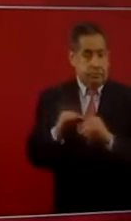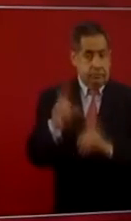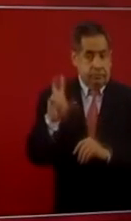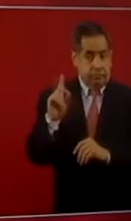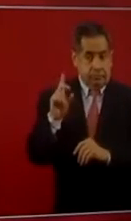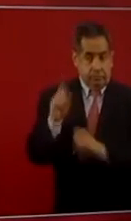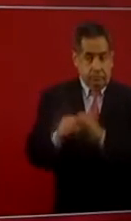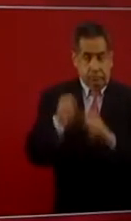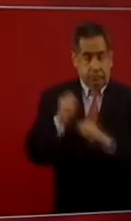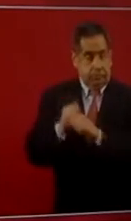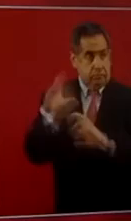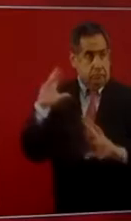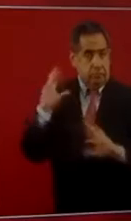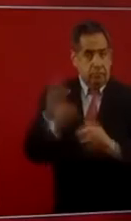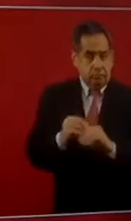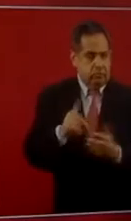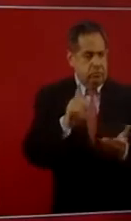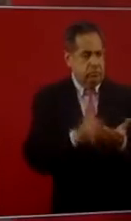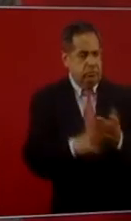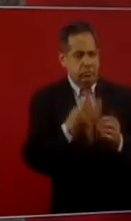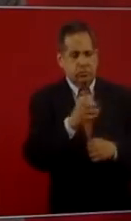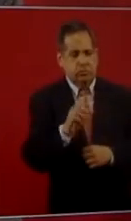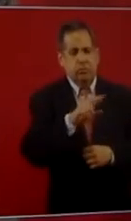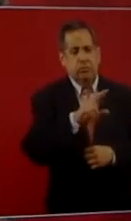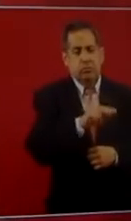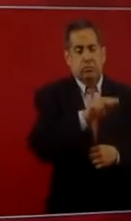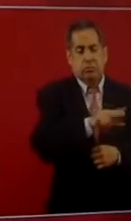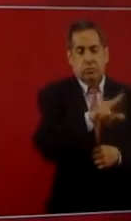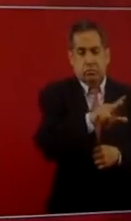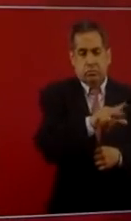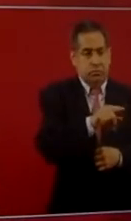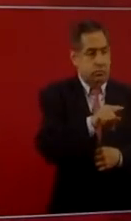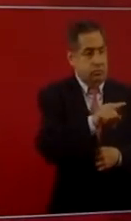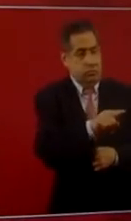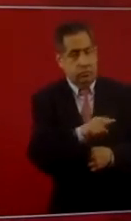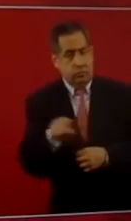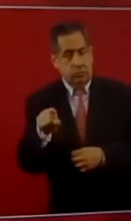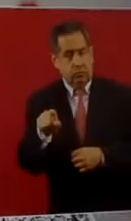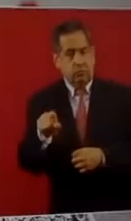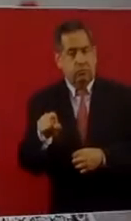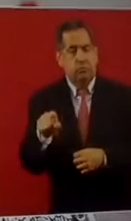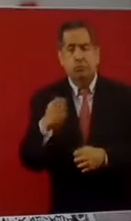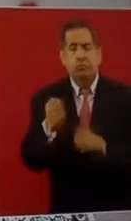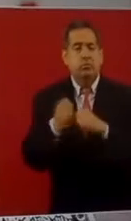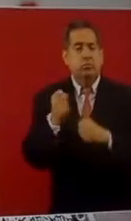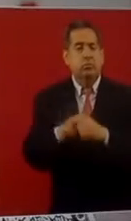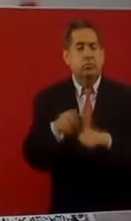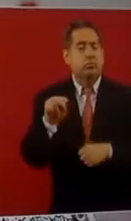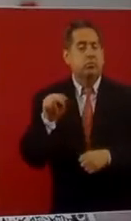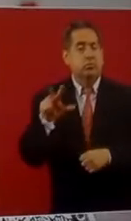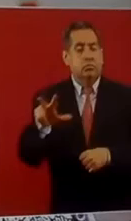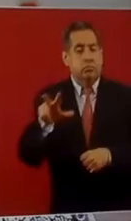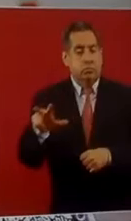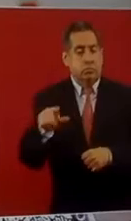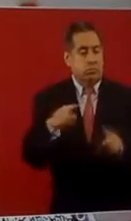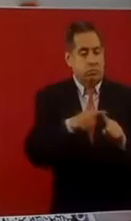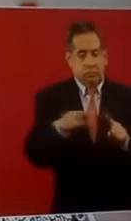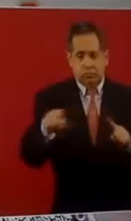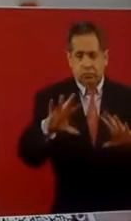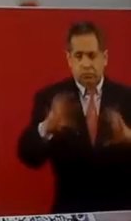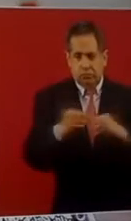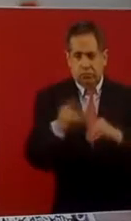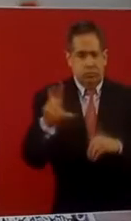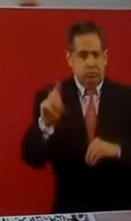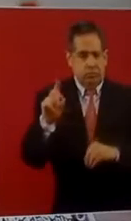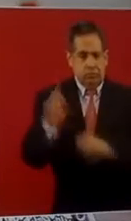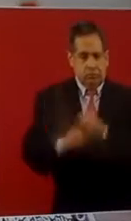En el marco de la conmemoración del Día Internacional de la Eliminación de la Violencia contra la Mujer, la Organización Nacional de Mujeres Priistas, que dirige